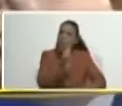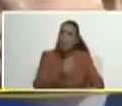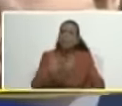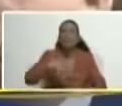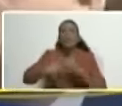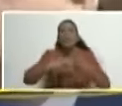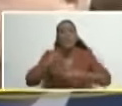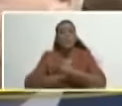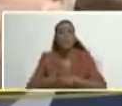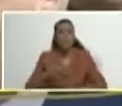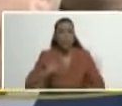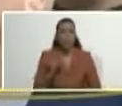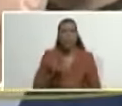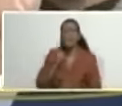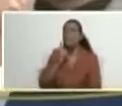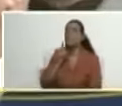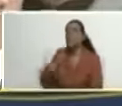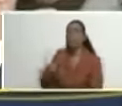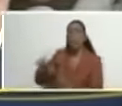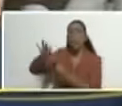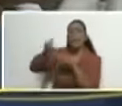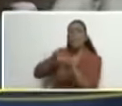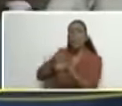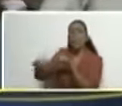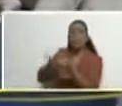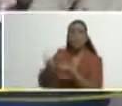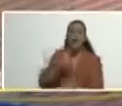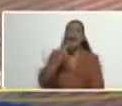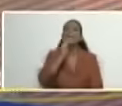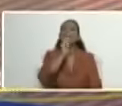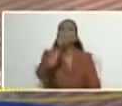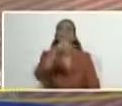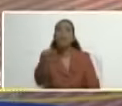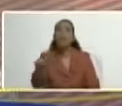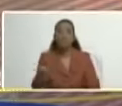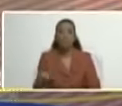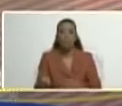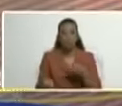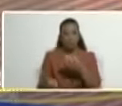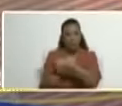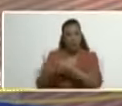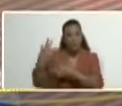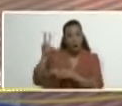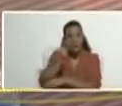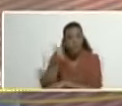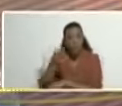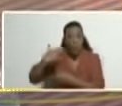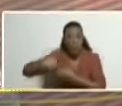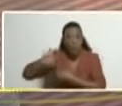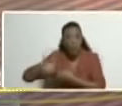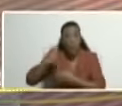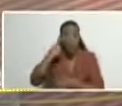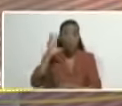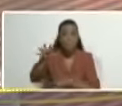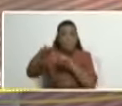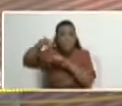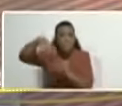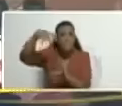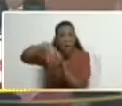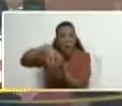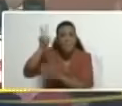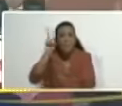puede producir, a quién le puede vender, a quién no le puede vender? ¿O es que el país se convirtió en una